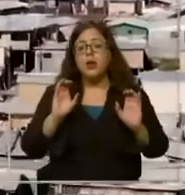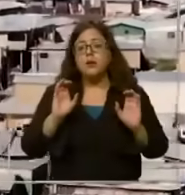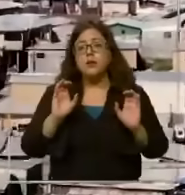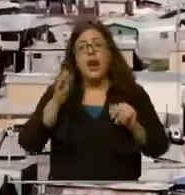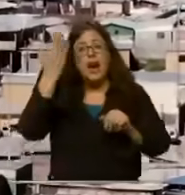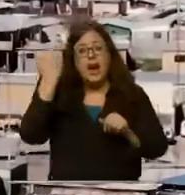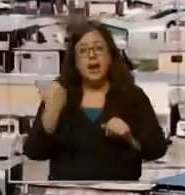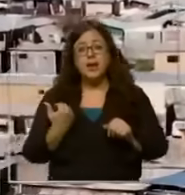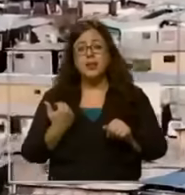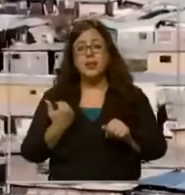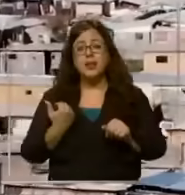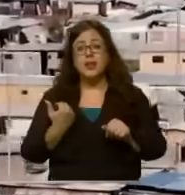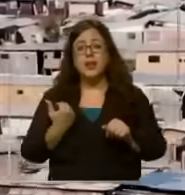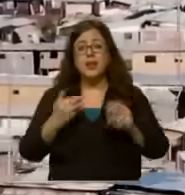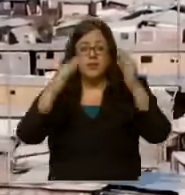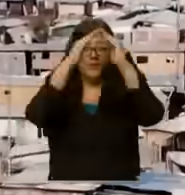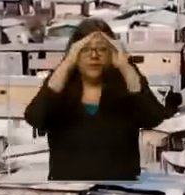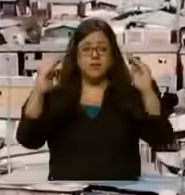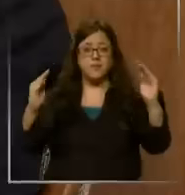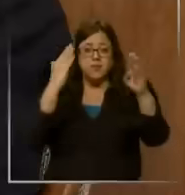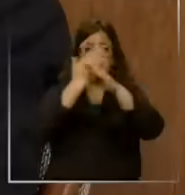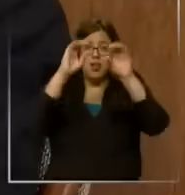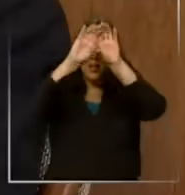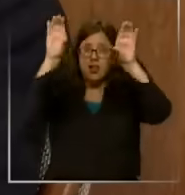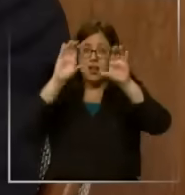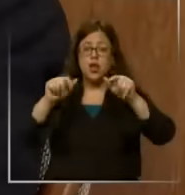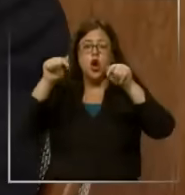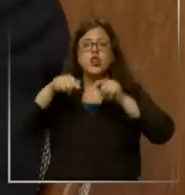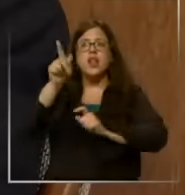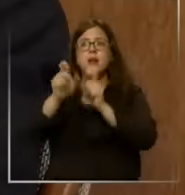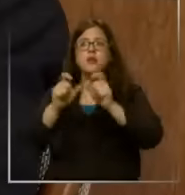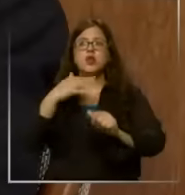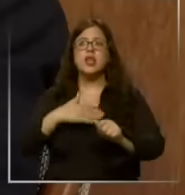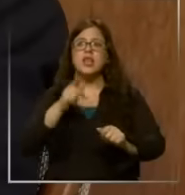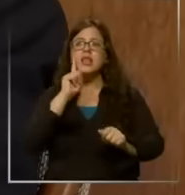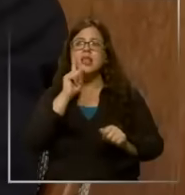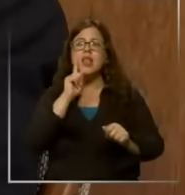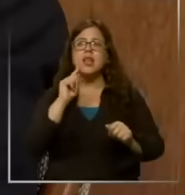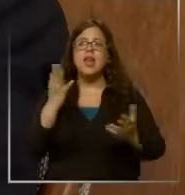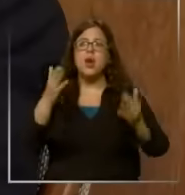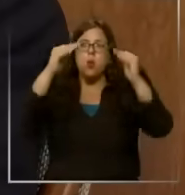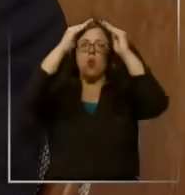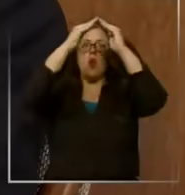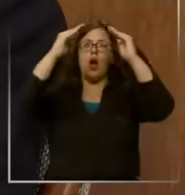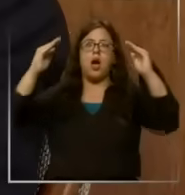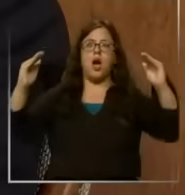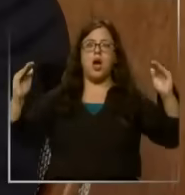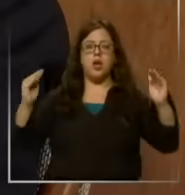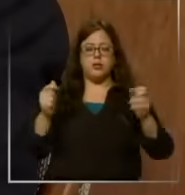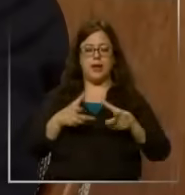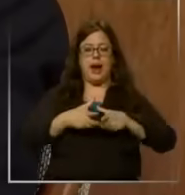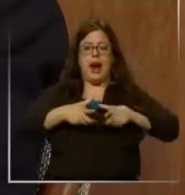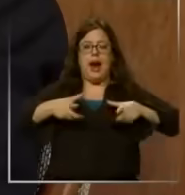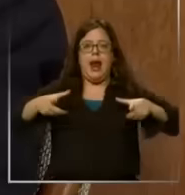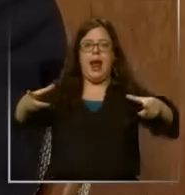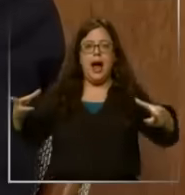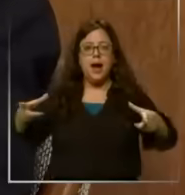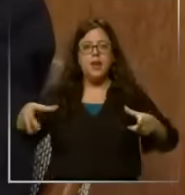Antes eran media agua en esas condiciones. Hoy día la gente quiere tener poco menos que una tremenda casa en condiciones y metros